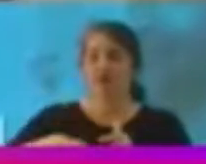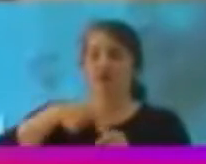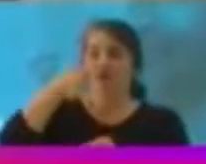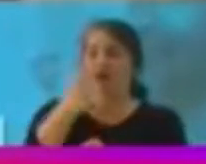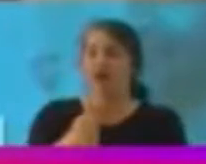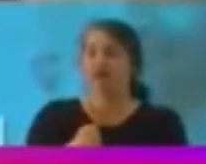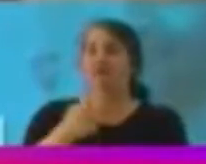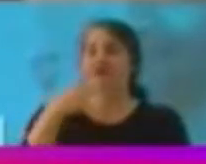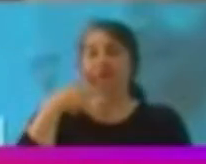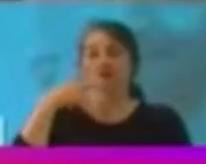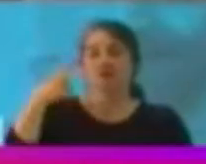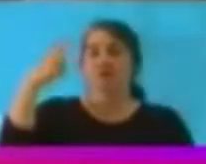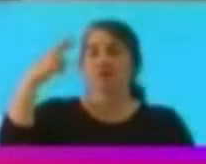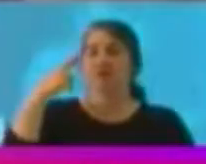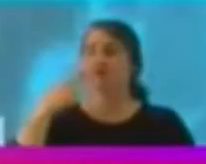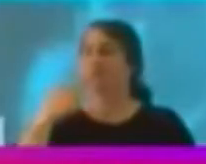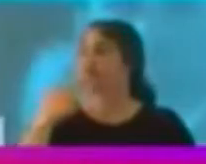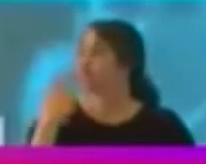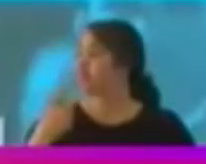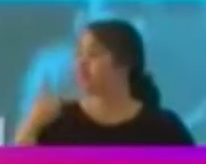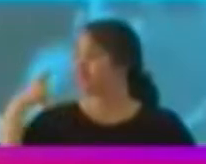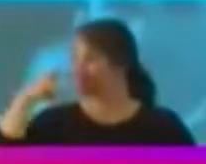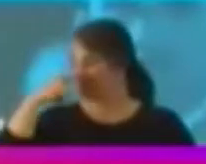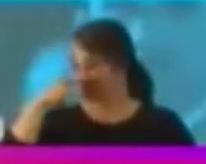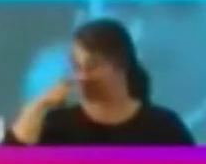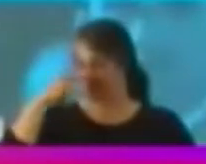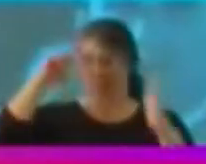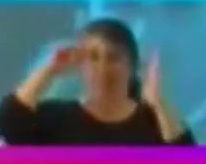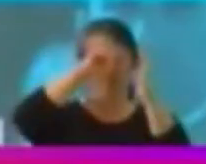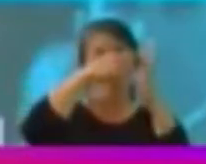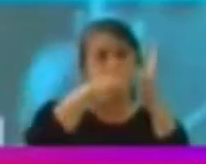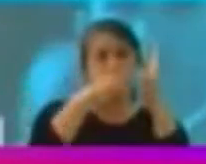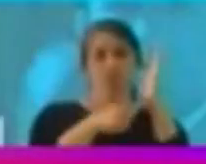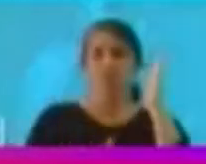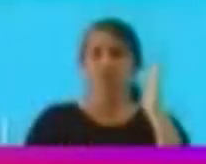2023-2027. Este plan está estructurado en tres ejes.